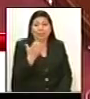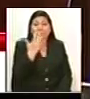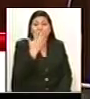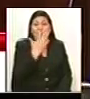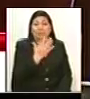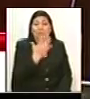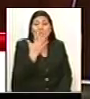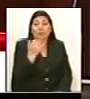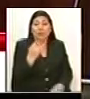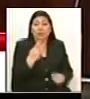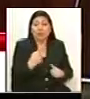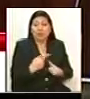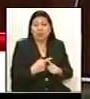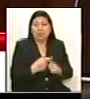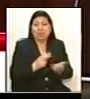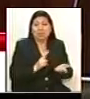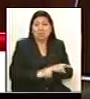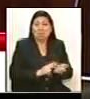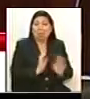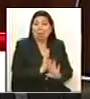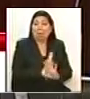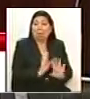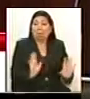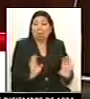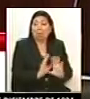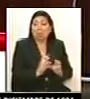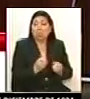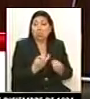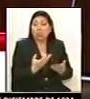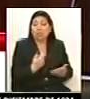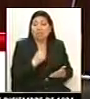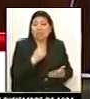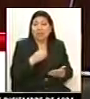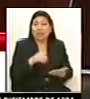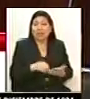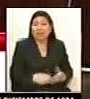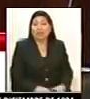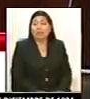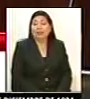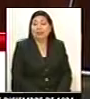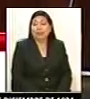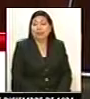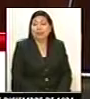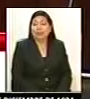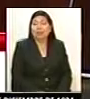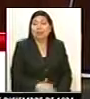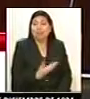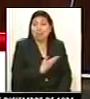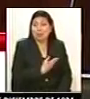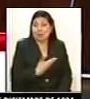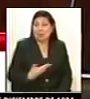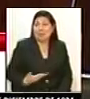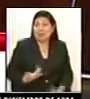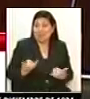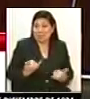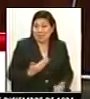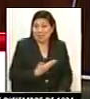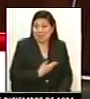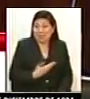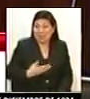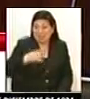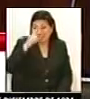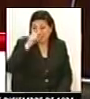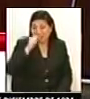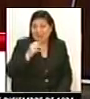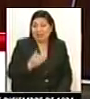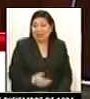355 exoneraciones en el Perú que le cuestan muchísimo dinero. El gobierno, este gobierno, o el anterior,